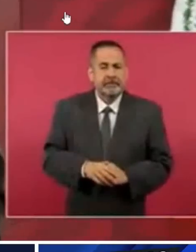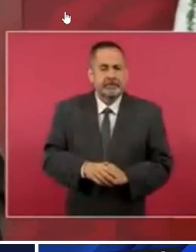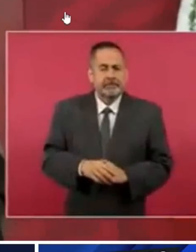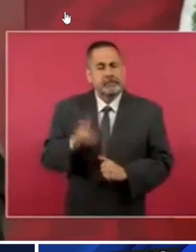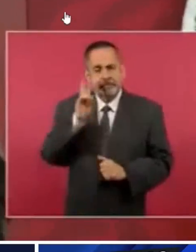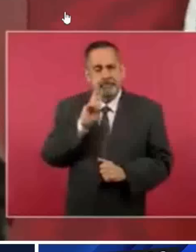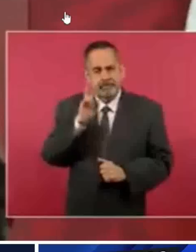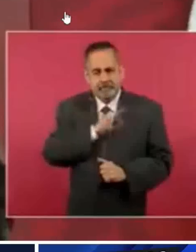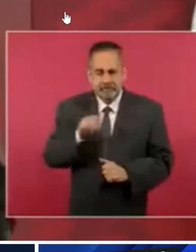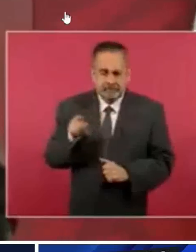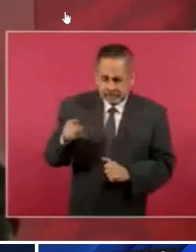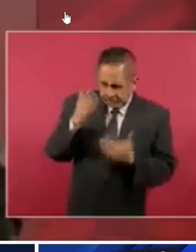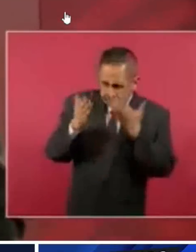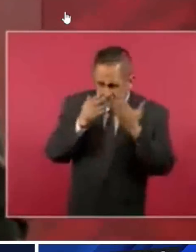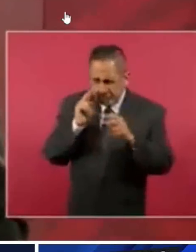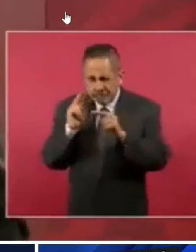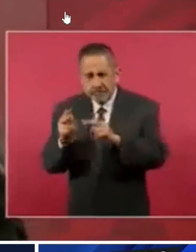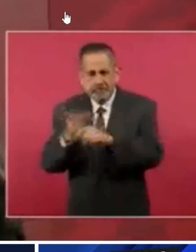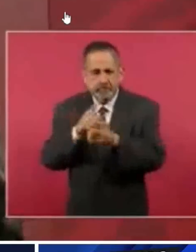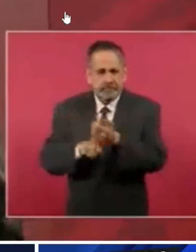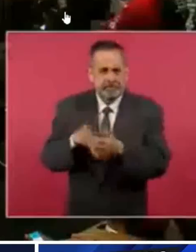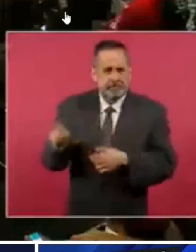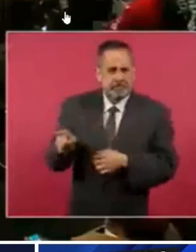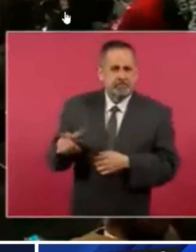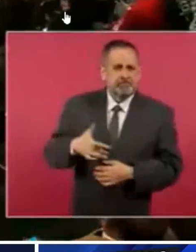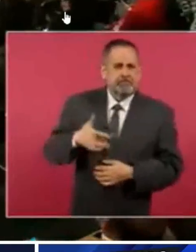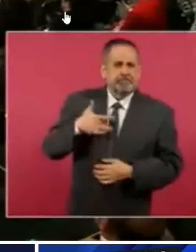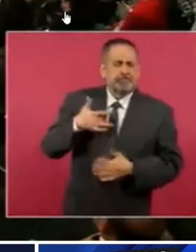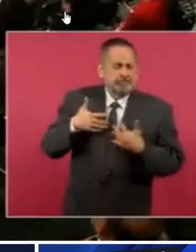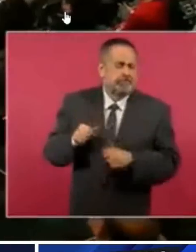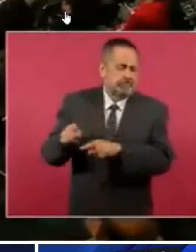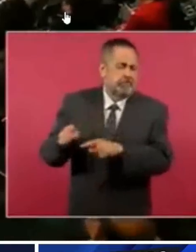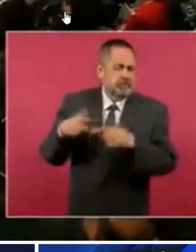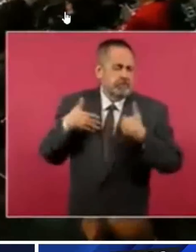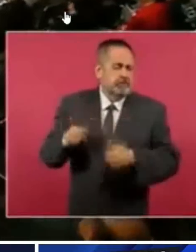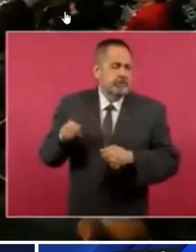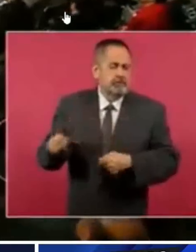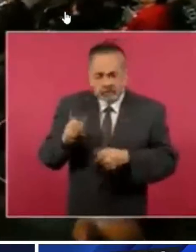puede revisarlo. Alfredo es sensible,